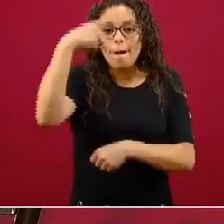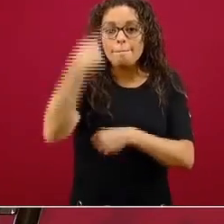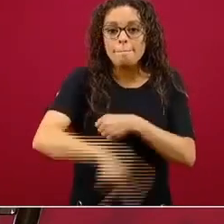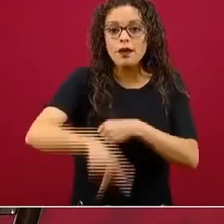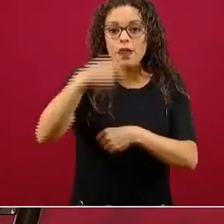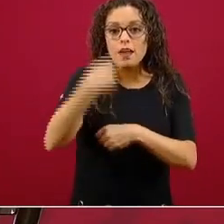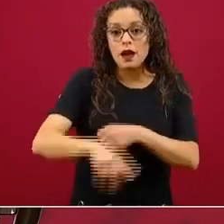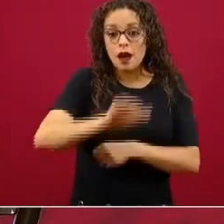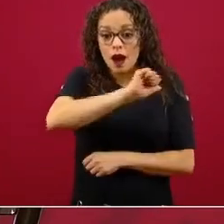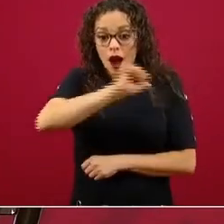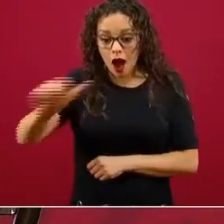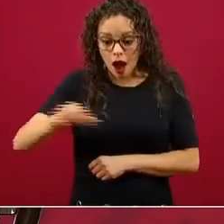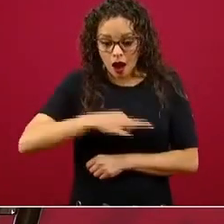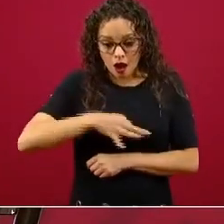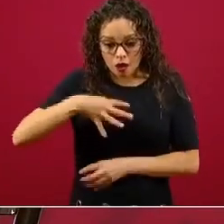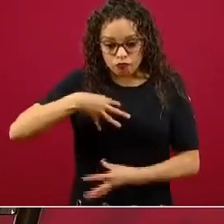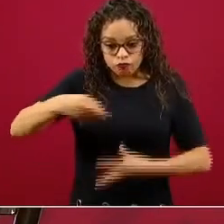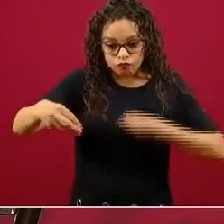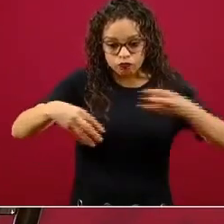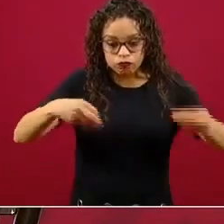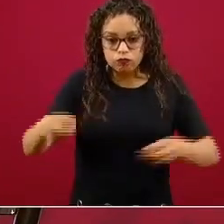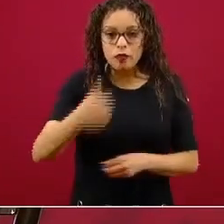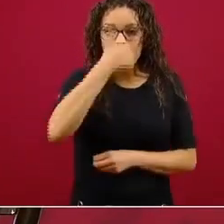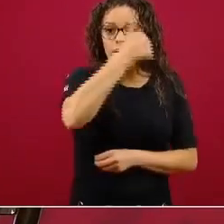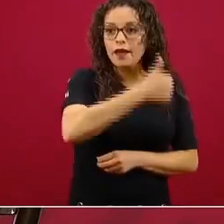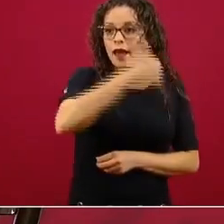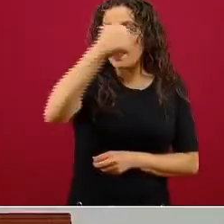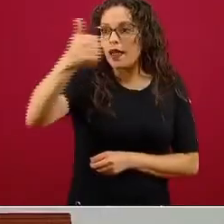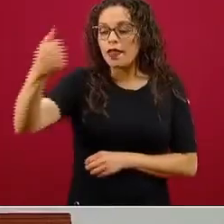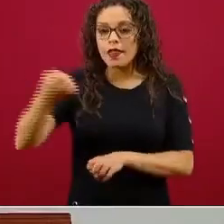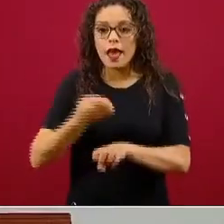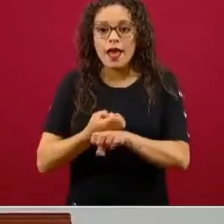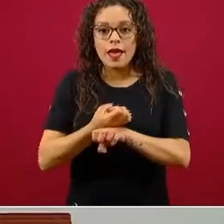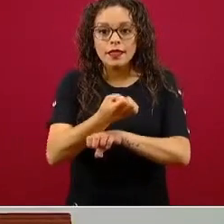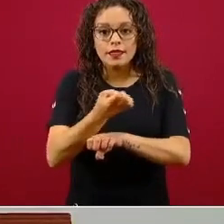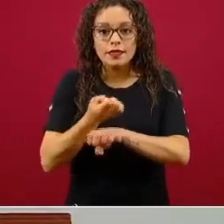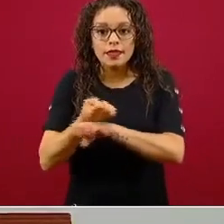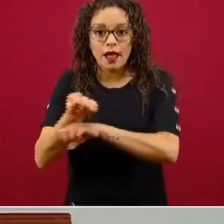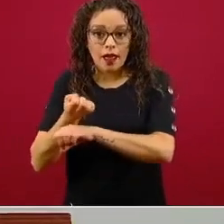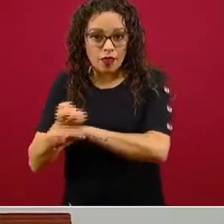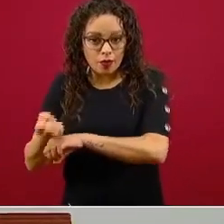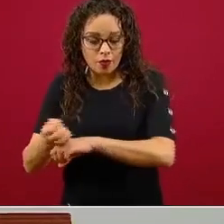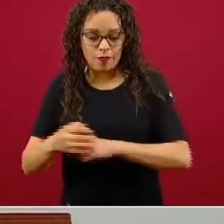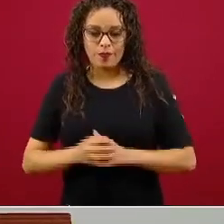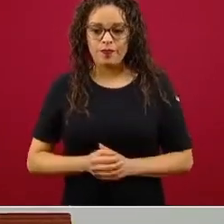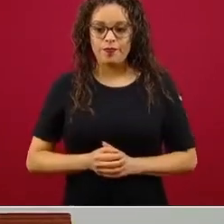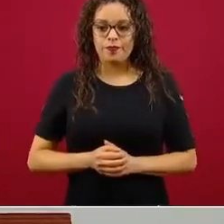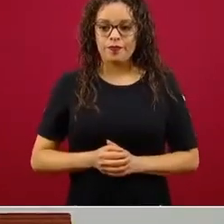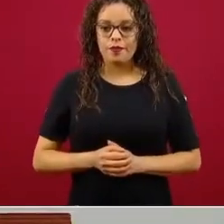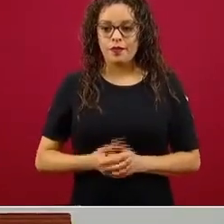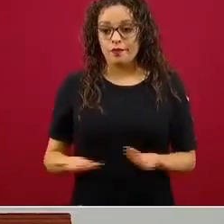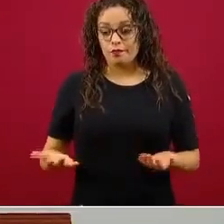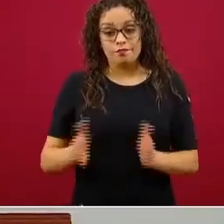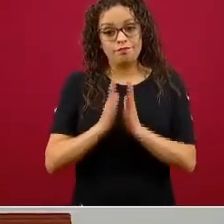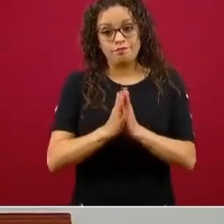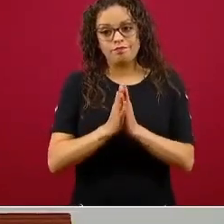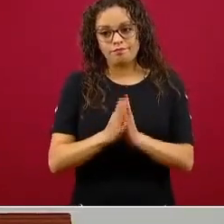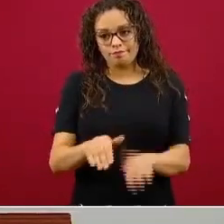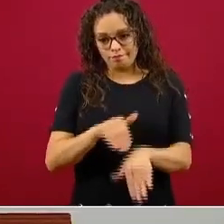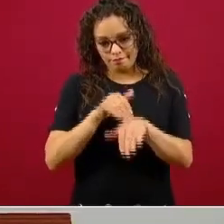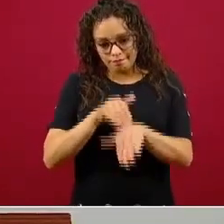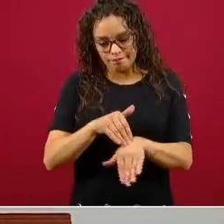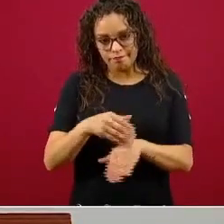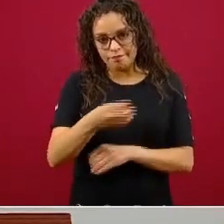epidémico en nuestro estado particularmente y pues hacer caso a las